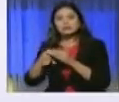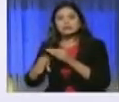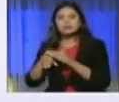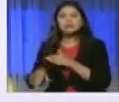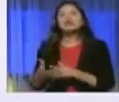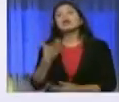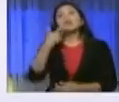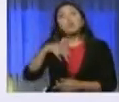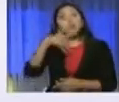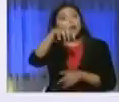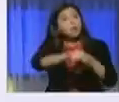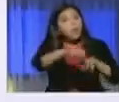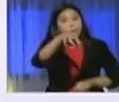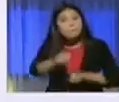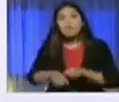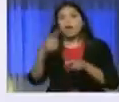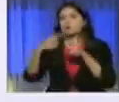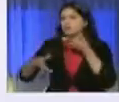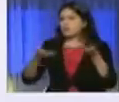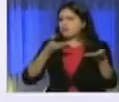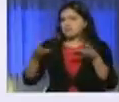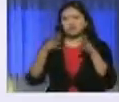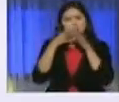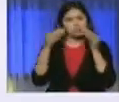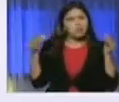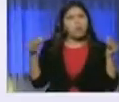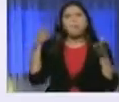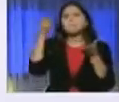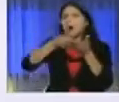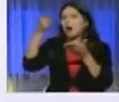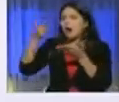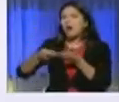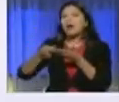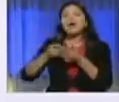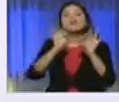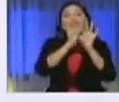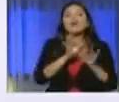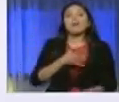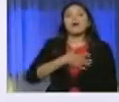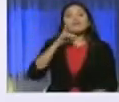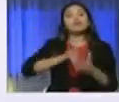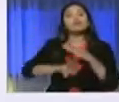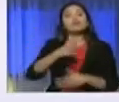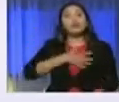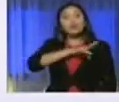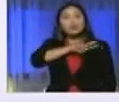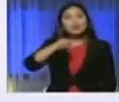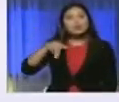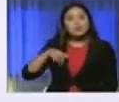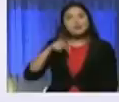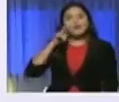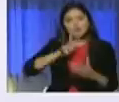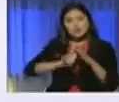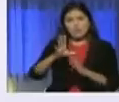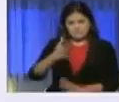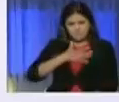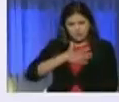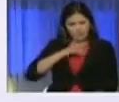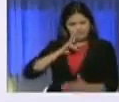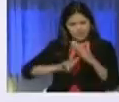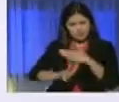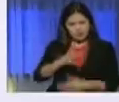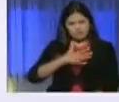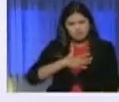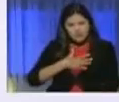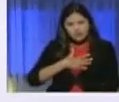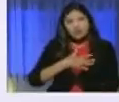y de acceso a los bienes y servicios. Ese es paradigma nuestro, el paradigma nuestro, el paradigma mío. Es